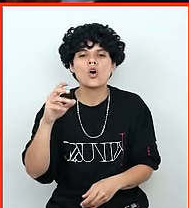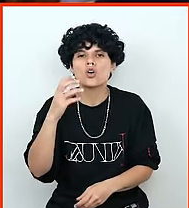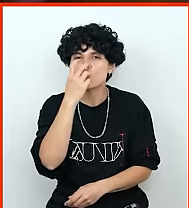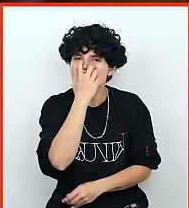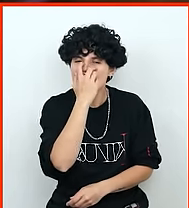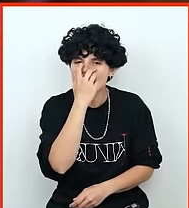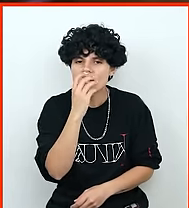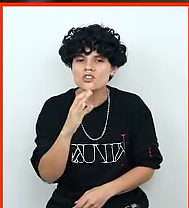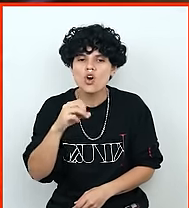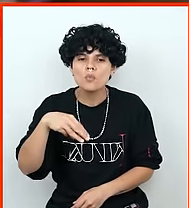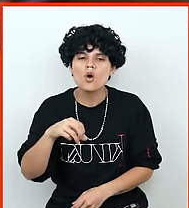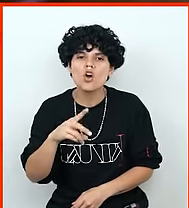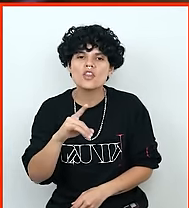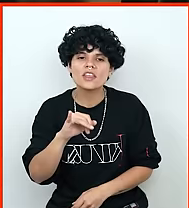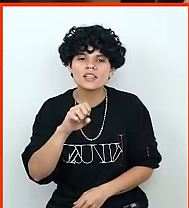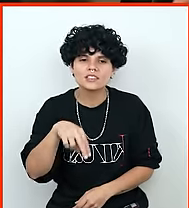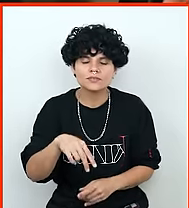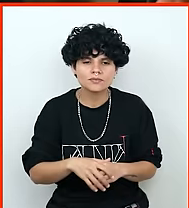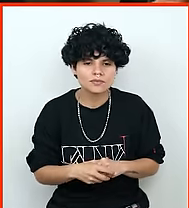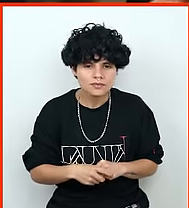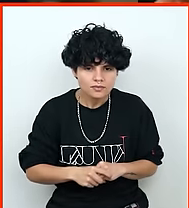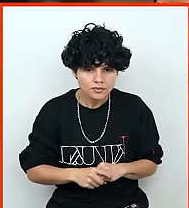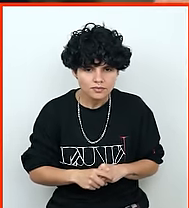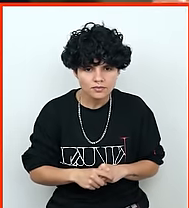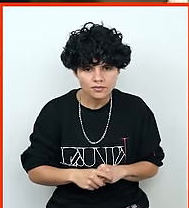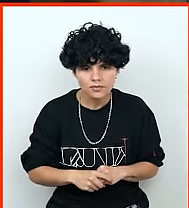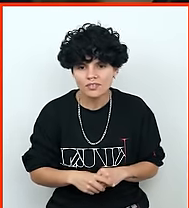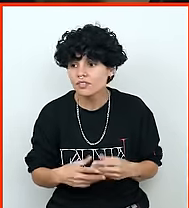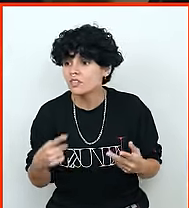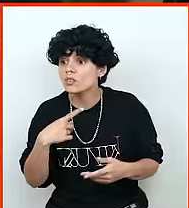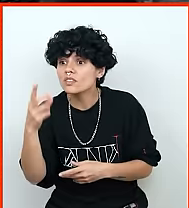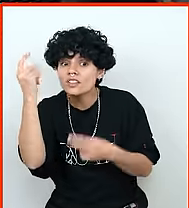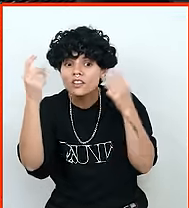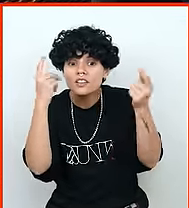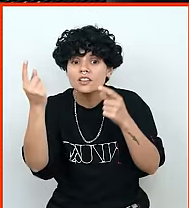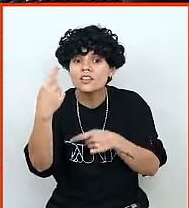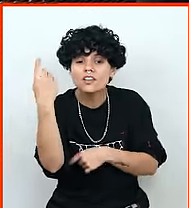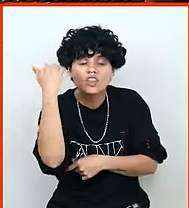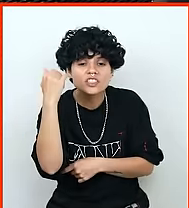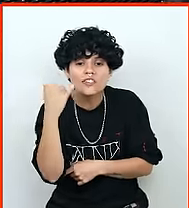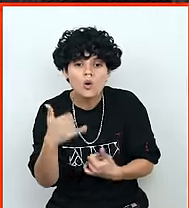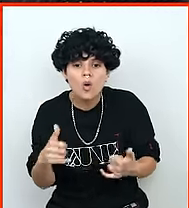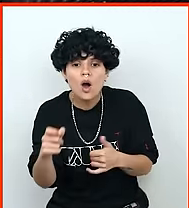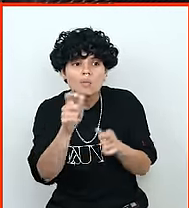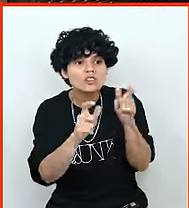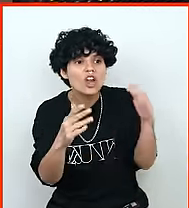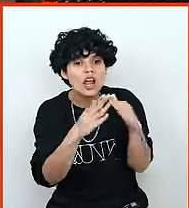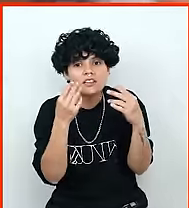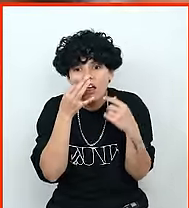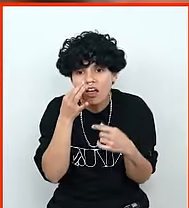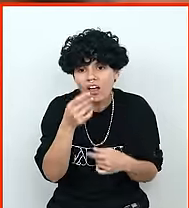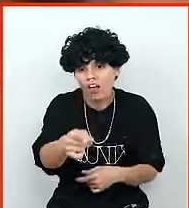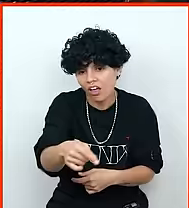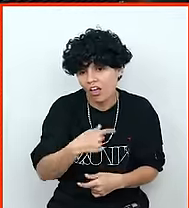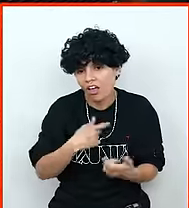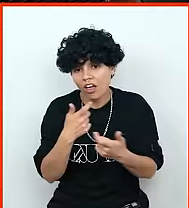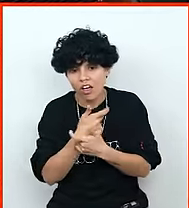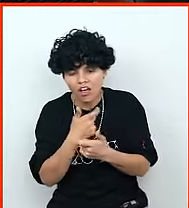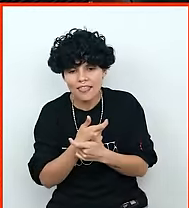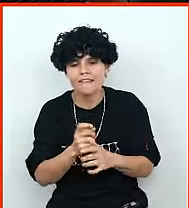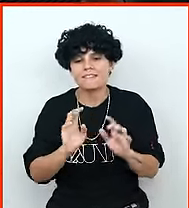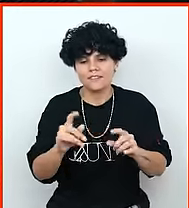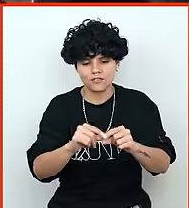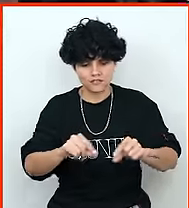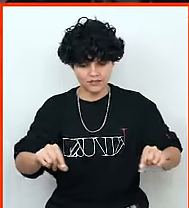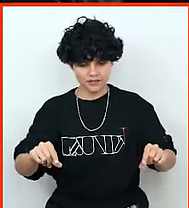comodín. Vamos. Me no, toca... me estás inventando, güey. Como no sabemos jugar, la gente en la casa va a ver, güey. Ya, a ver. Voy a